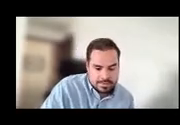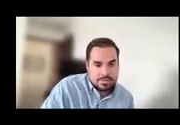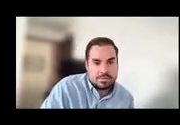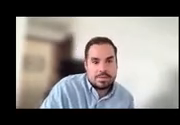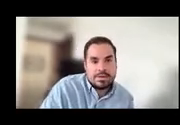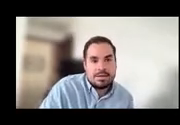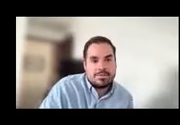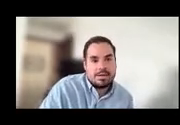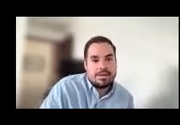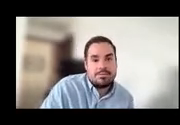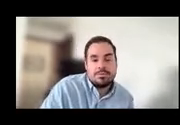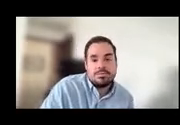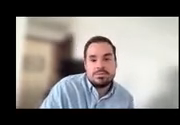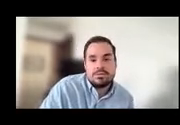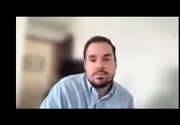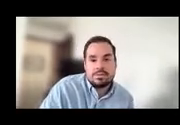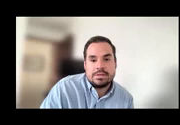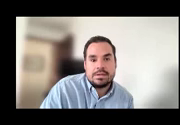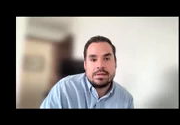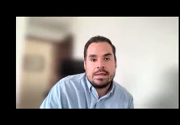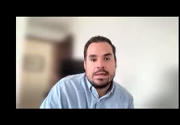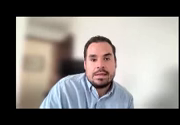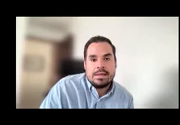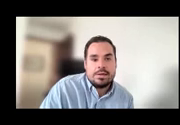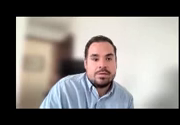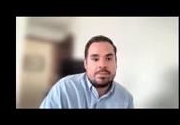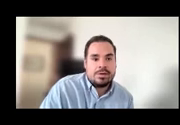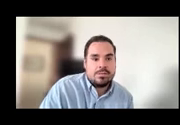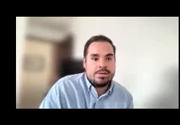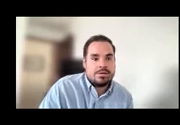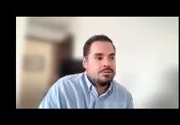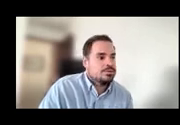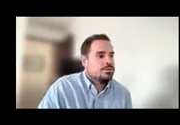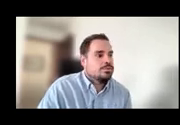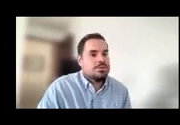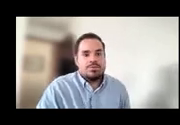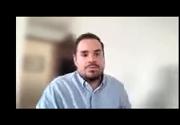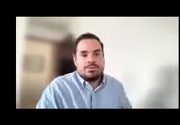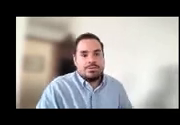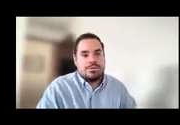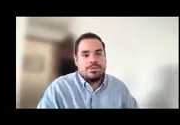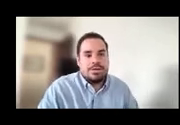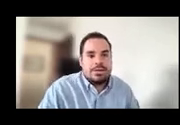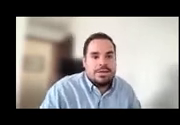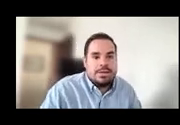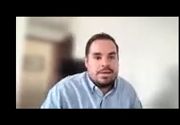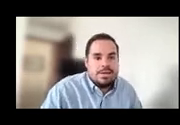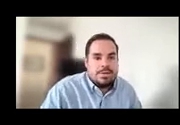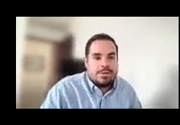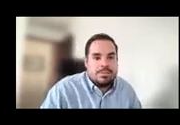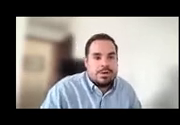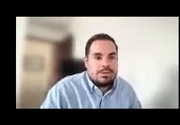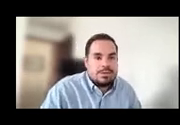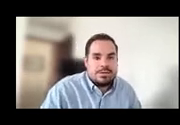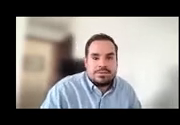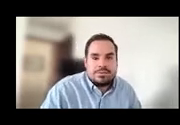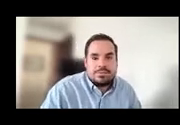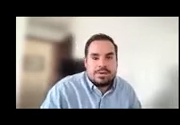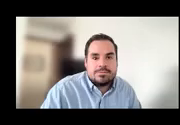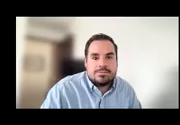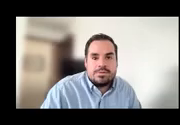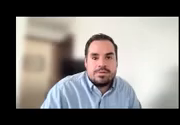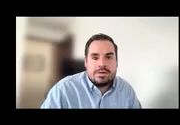hecho una presentación también en la Feria del Libro. Entonces, pues quiere hoy también compartirnos con nosotros pues todo lo que nos va a